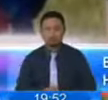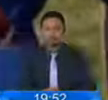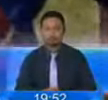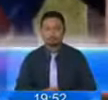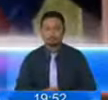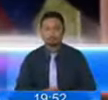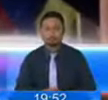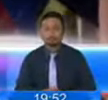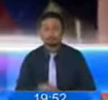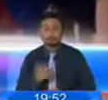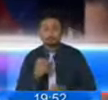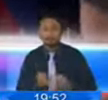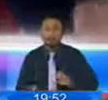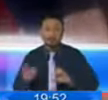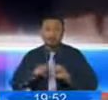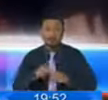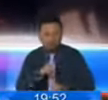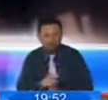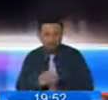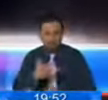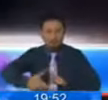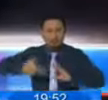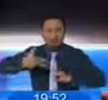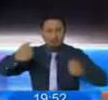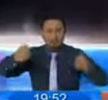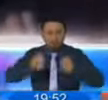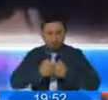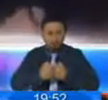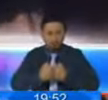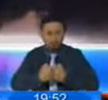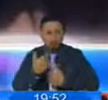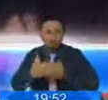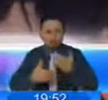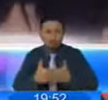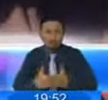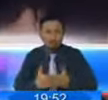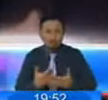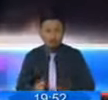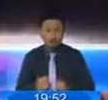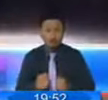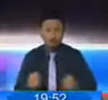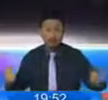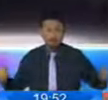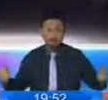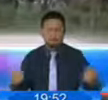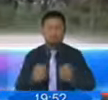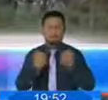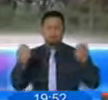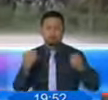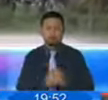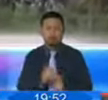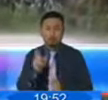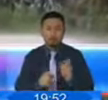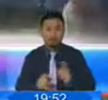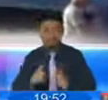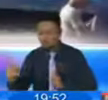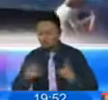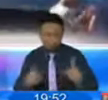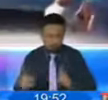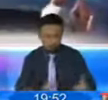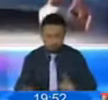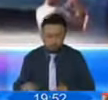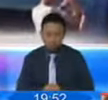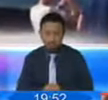Subimos al balcón y vimos un tren parado. Poco tiempo después escuchamos un fuerte impacto y vimos gente correr por todos lados.